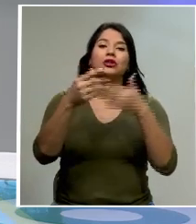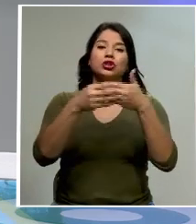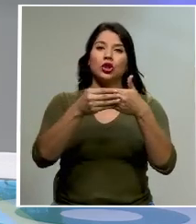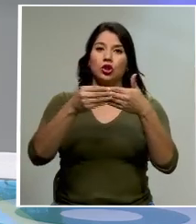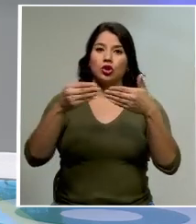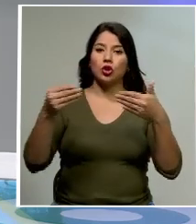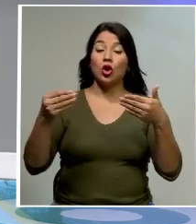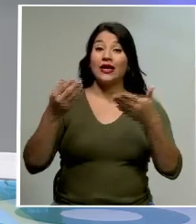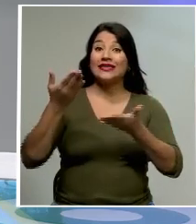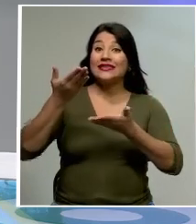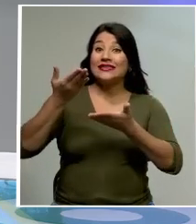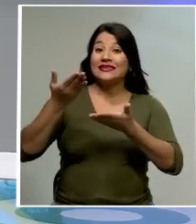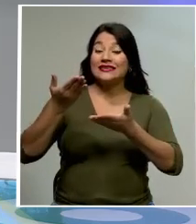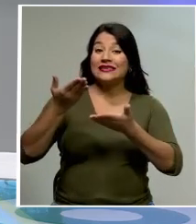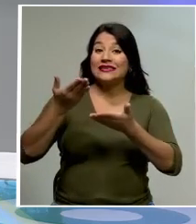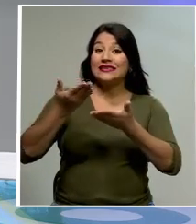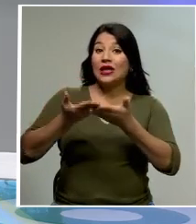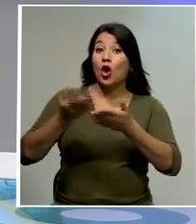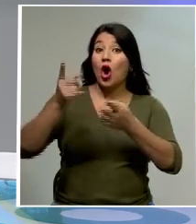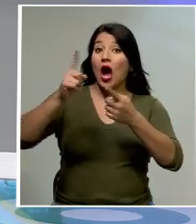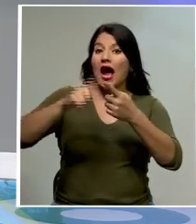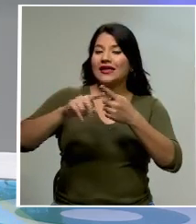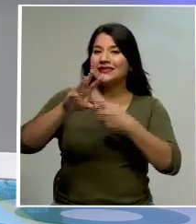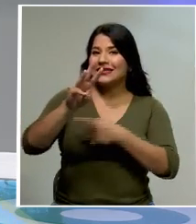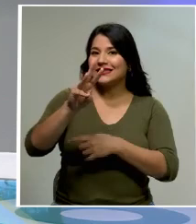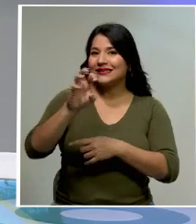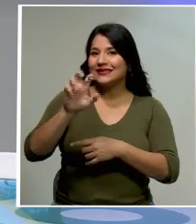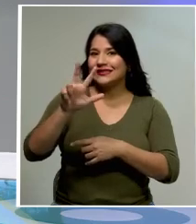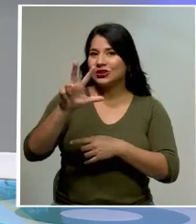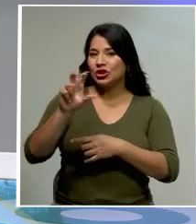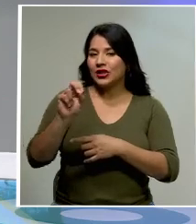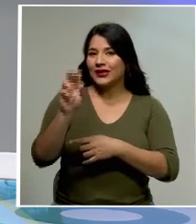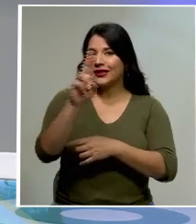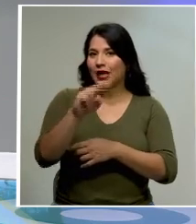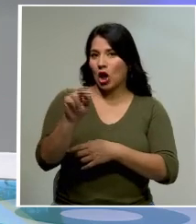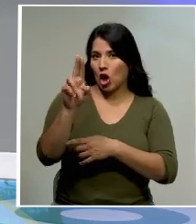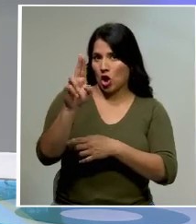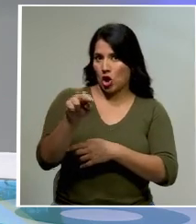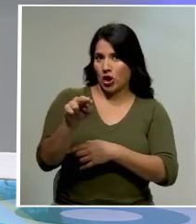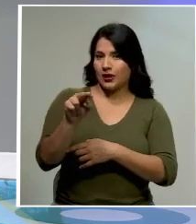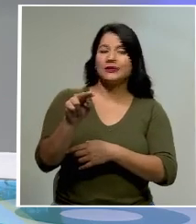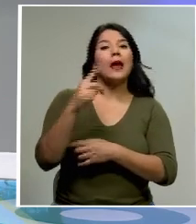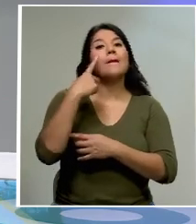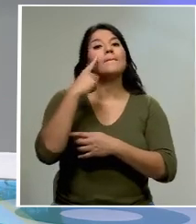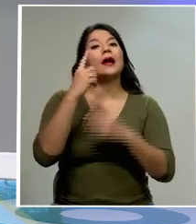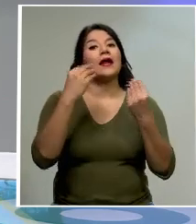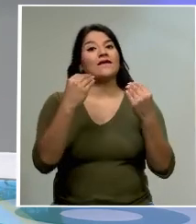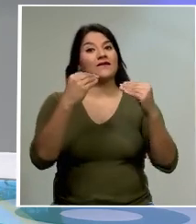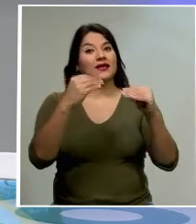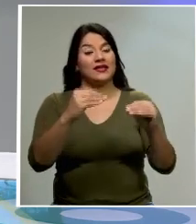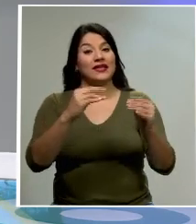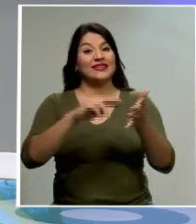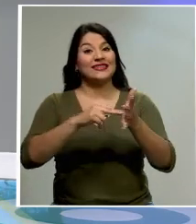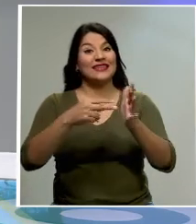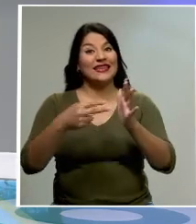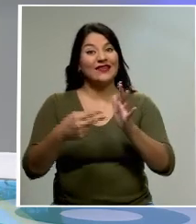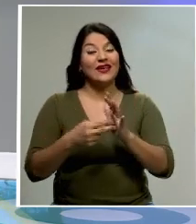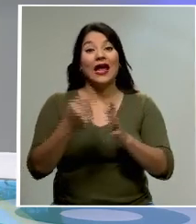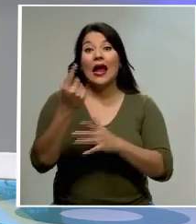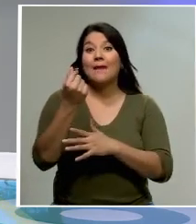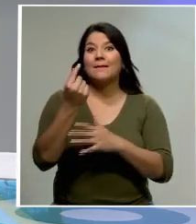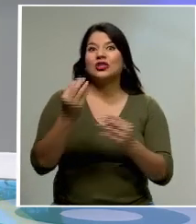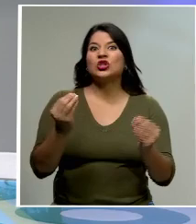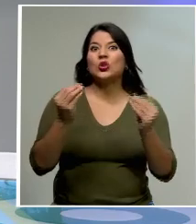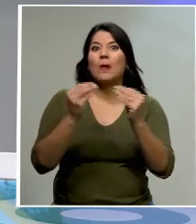estadounidense llegó a 630 colones en ventanilla, es decir, el precio más elevado del